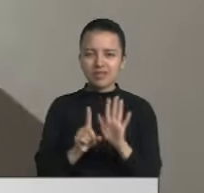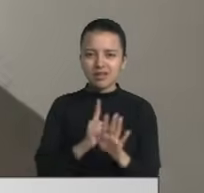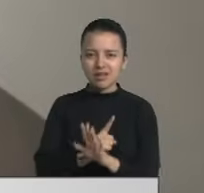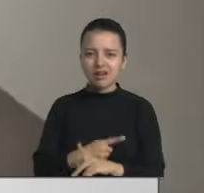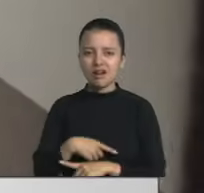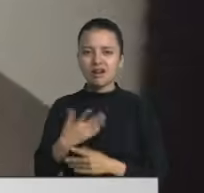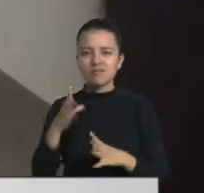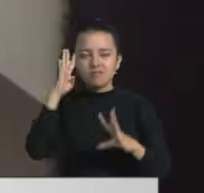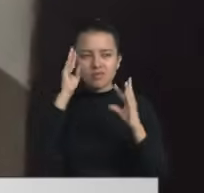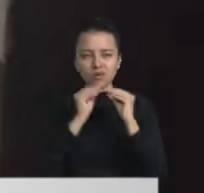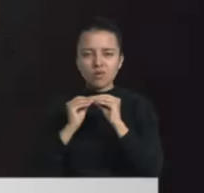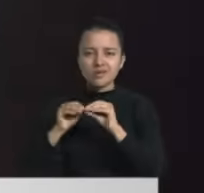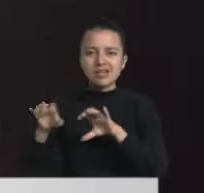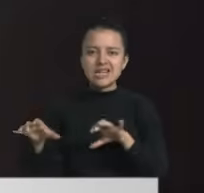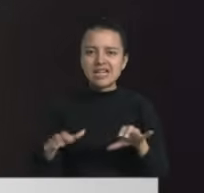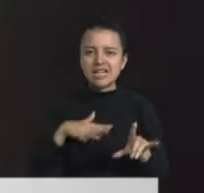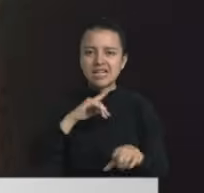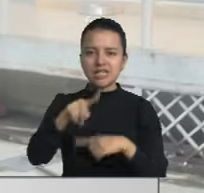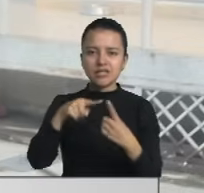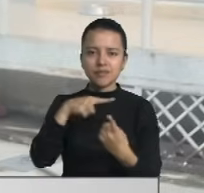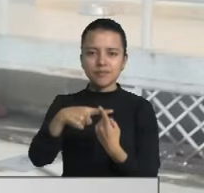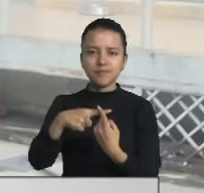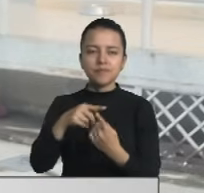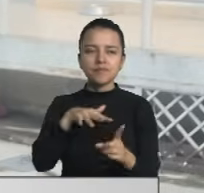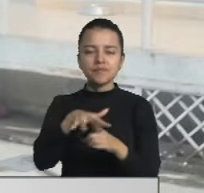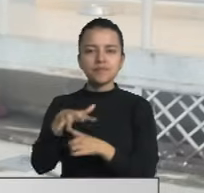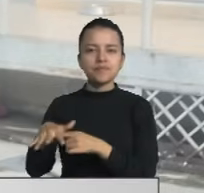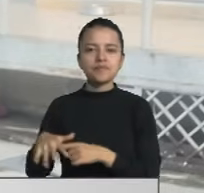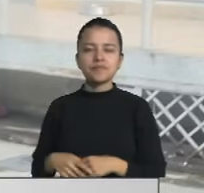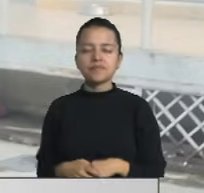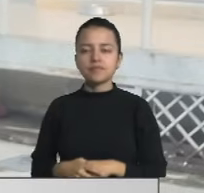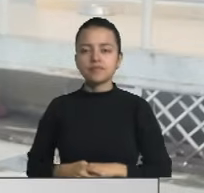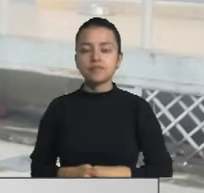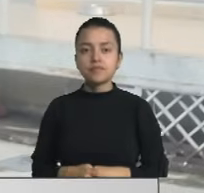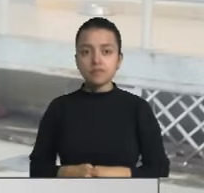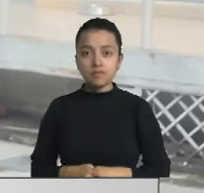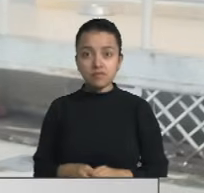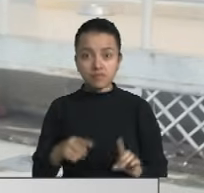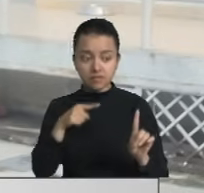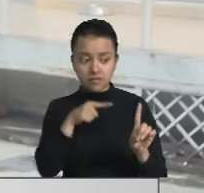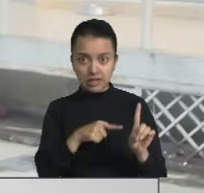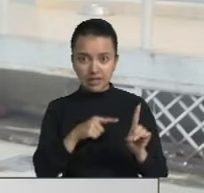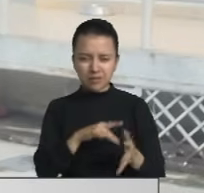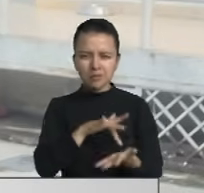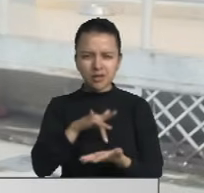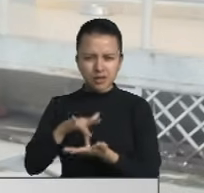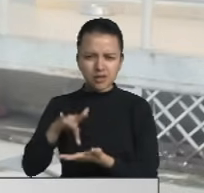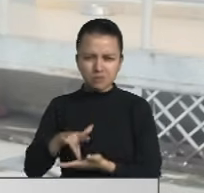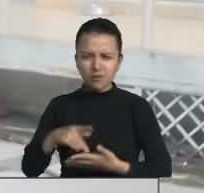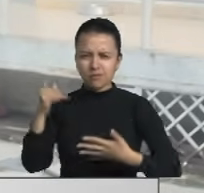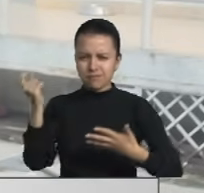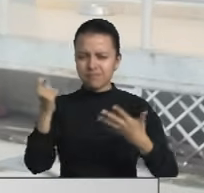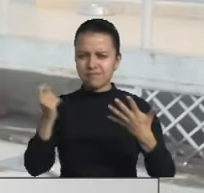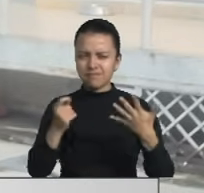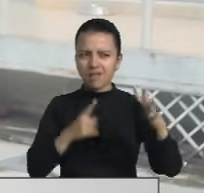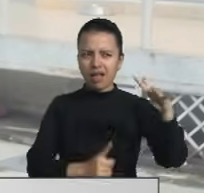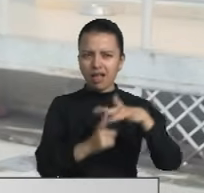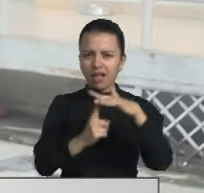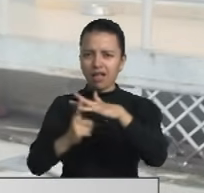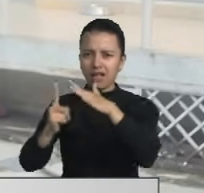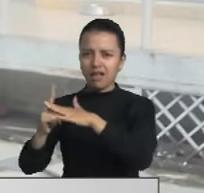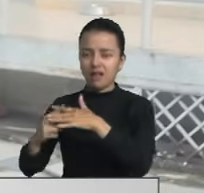y concierto para delinquir. También se le atribuye su participación en varios homicidios registrados en este municipio en los